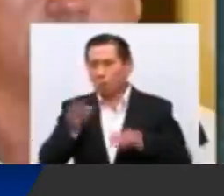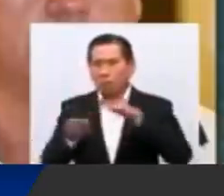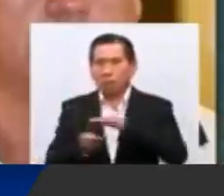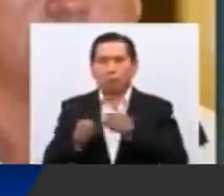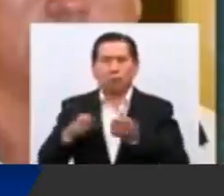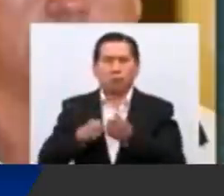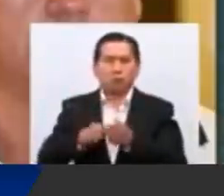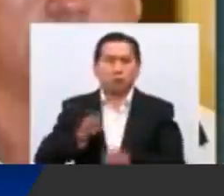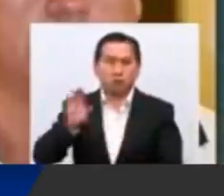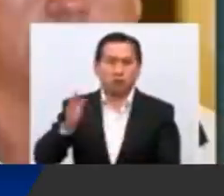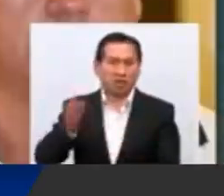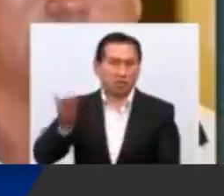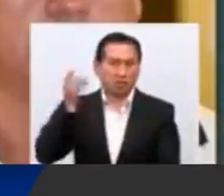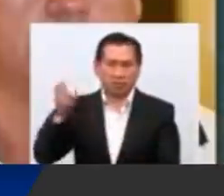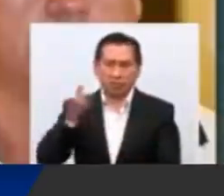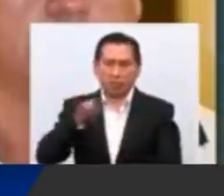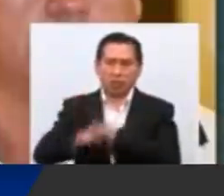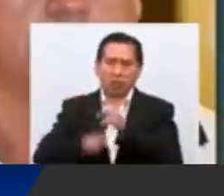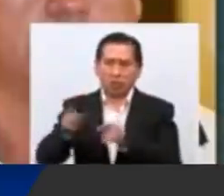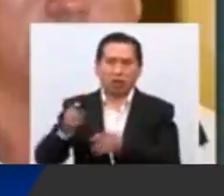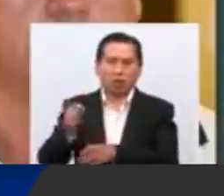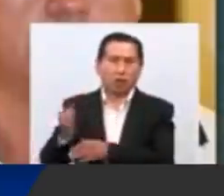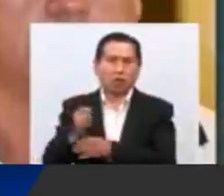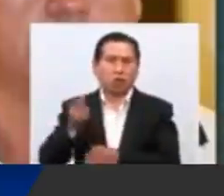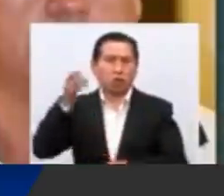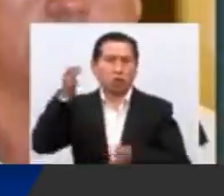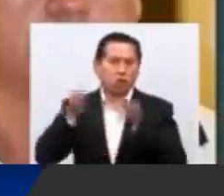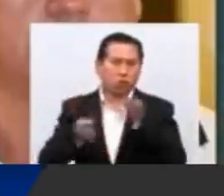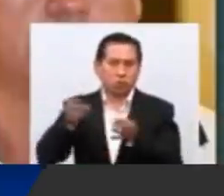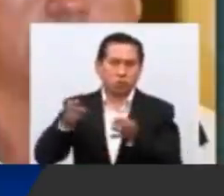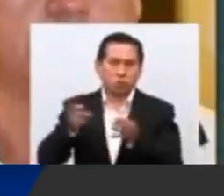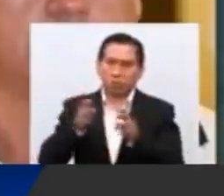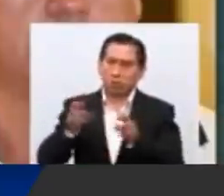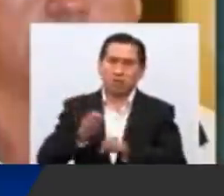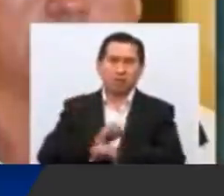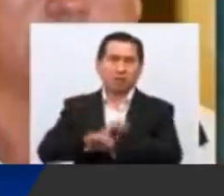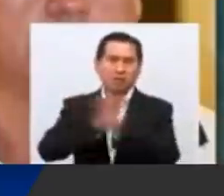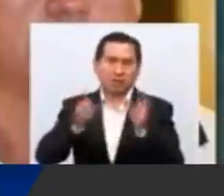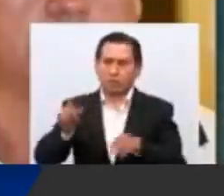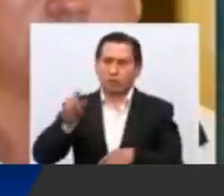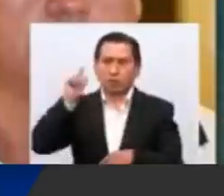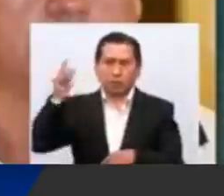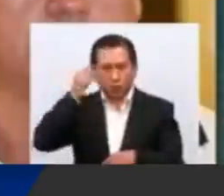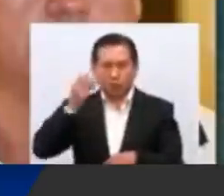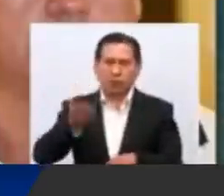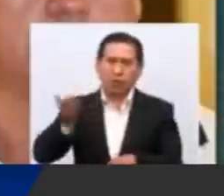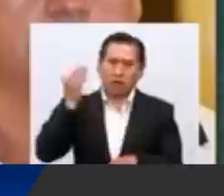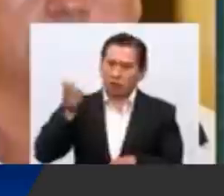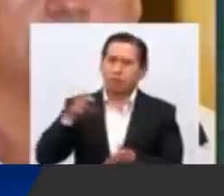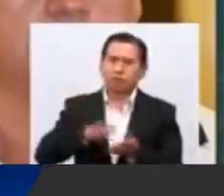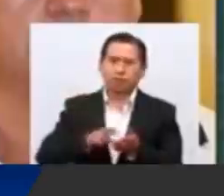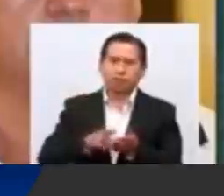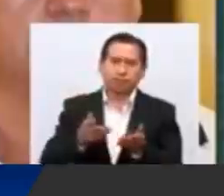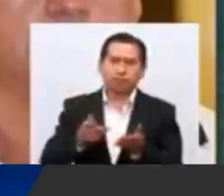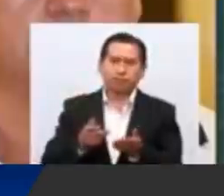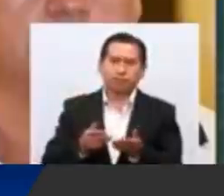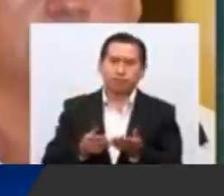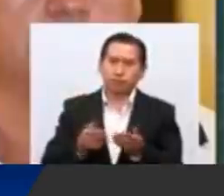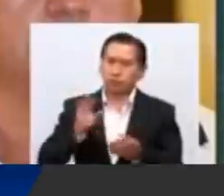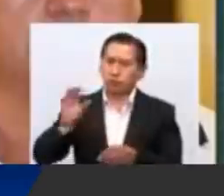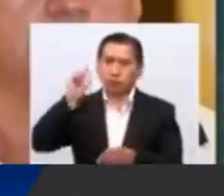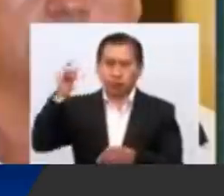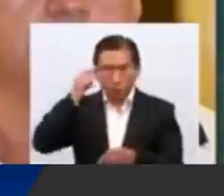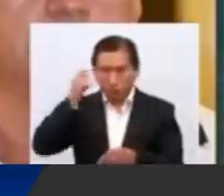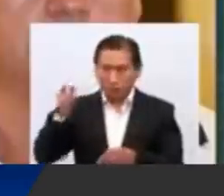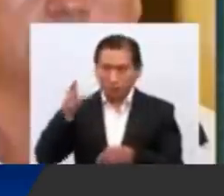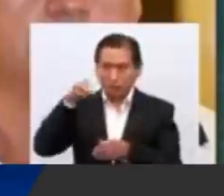un gobierno que también manipuló la justicia, lo dije claramente. Fue un gobierno que lamentablemente en ese gobierno